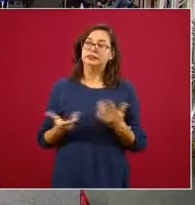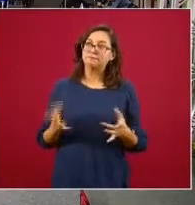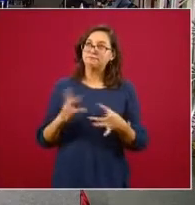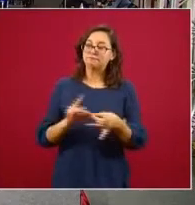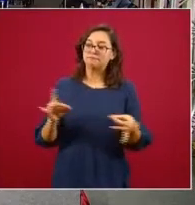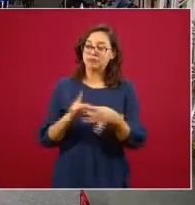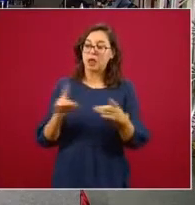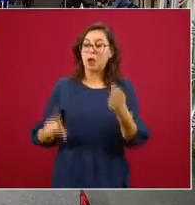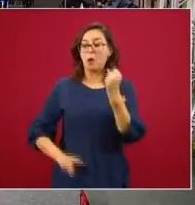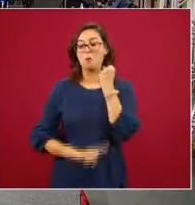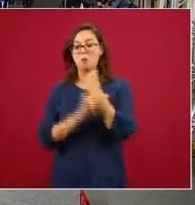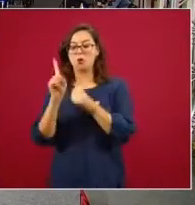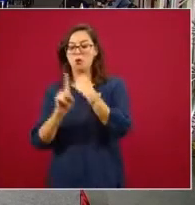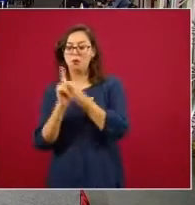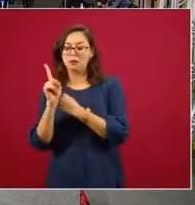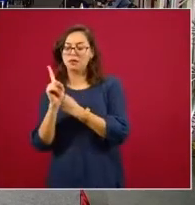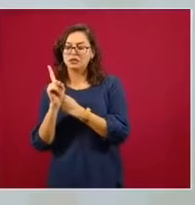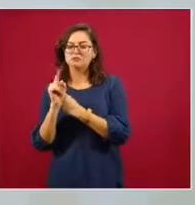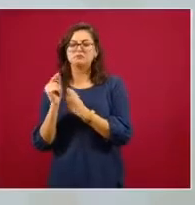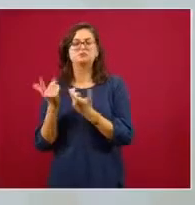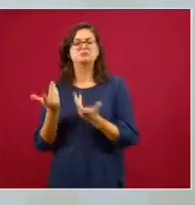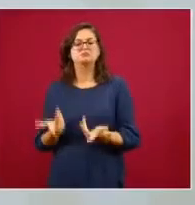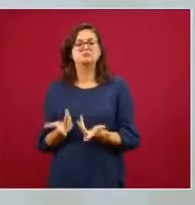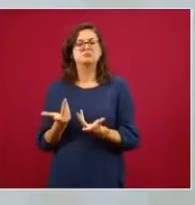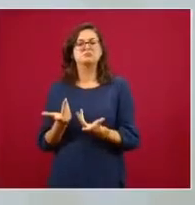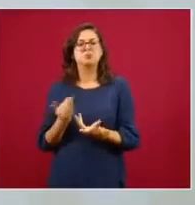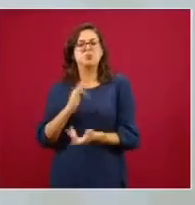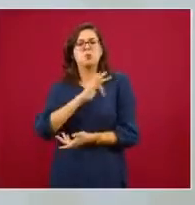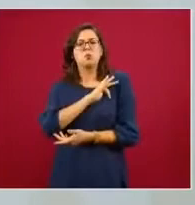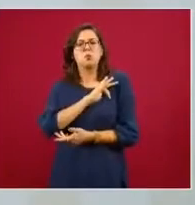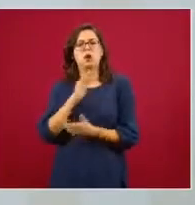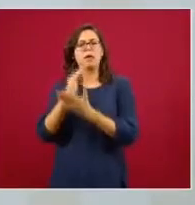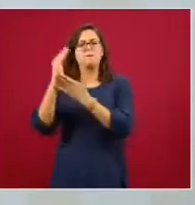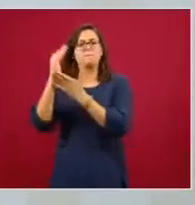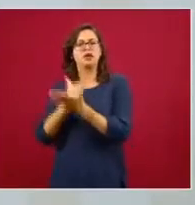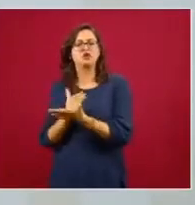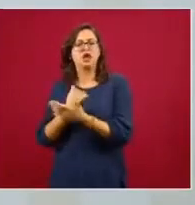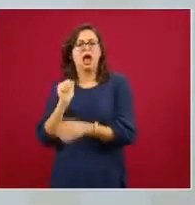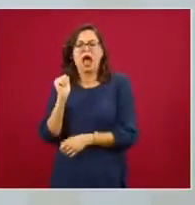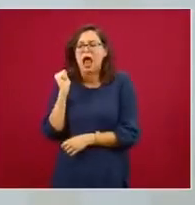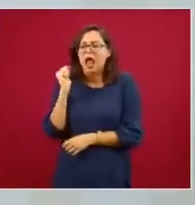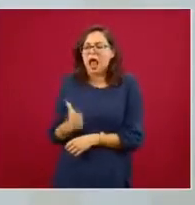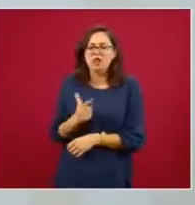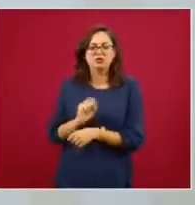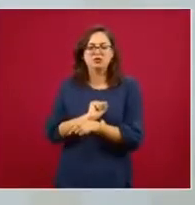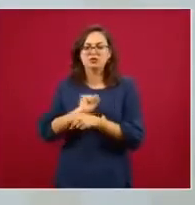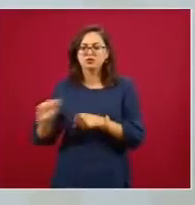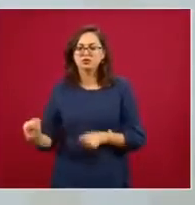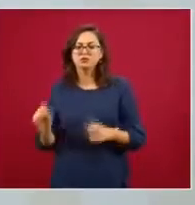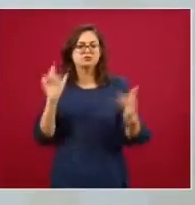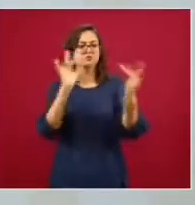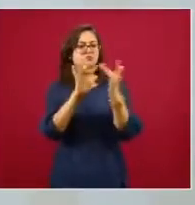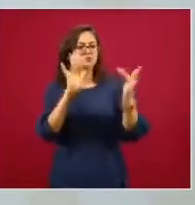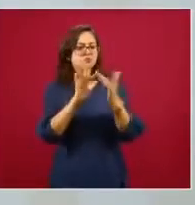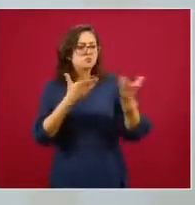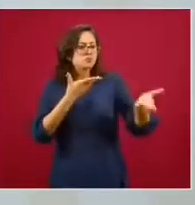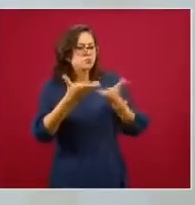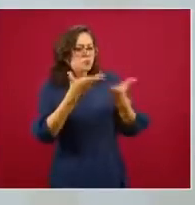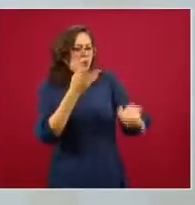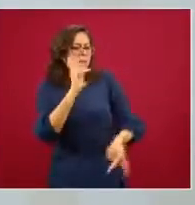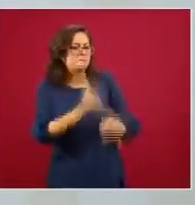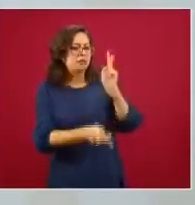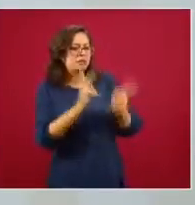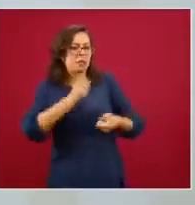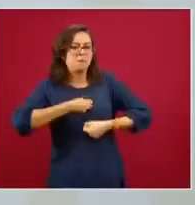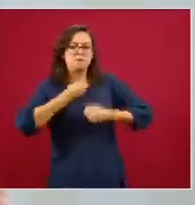pueden contrarrestar con cosas pequeñas que hacemos en nuestra casa. El hecho de que nosotros podamos hacer contacto joven y hablar a las líneas de apoyo nos ayuda